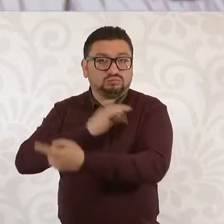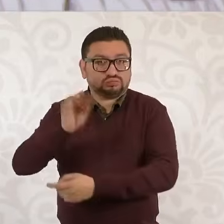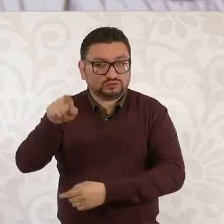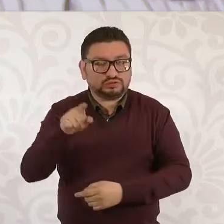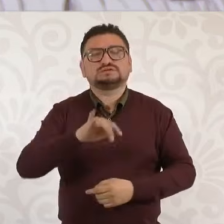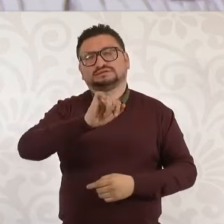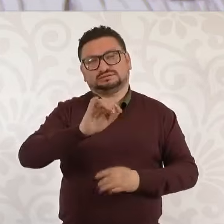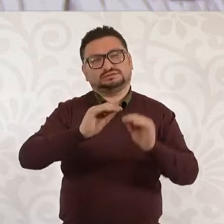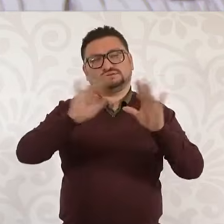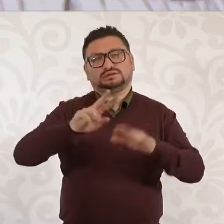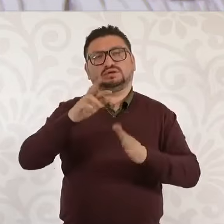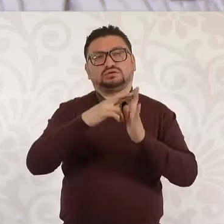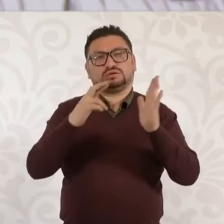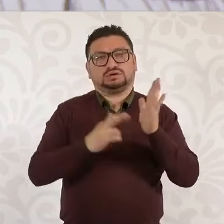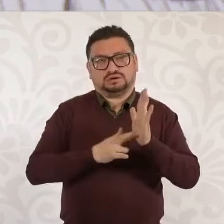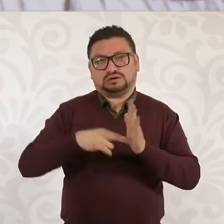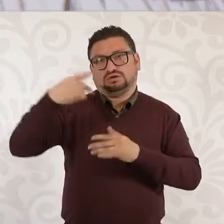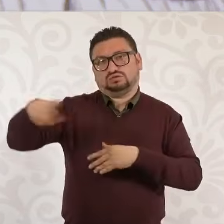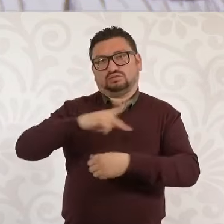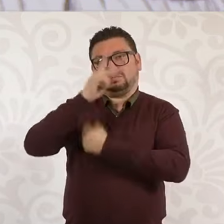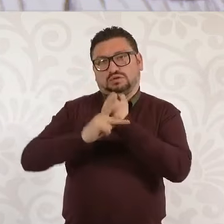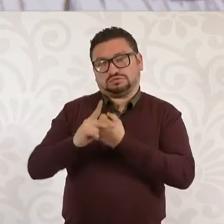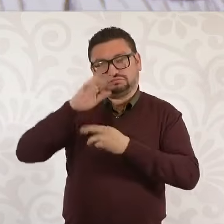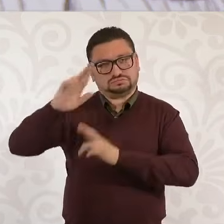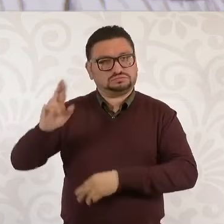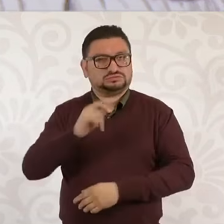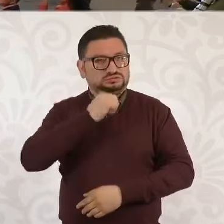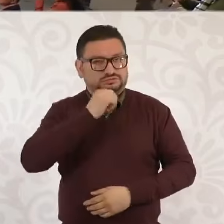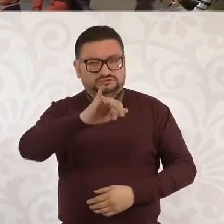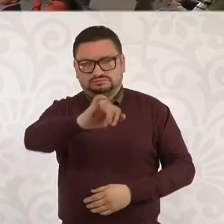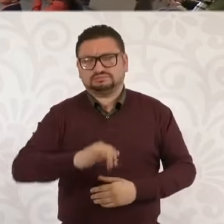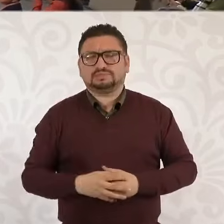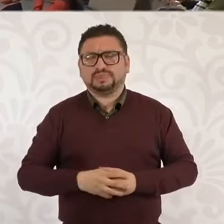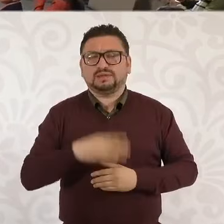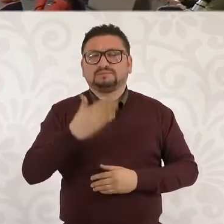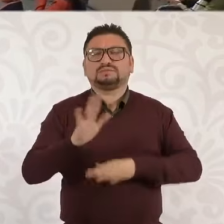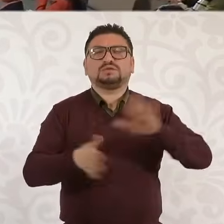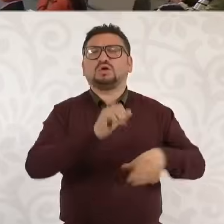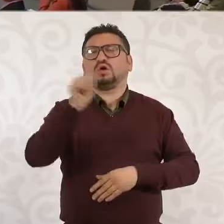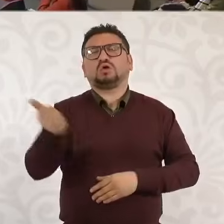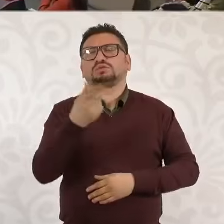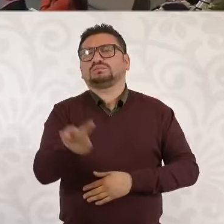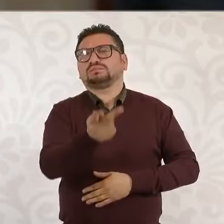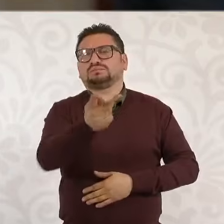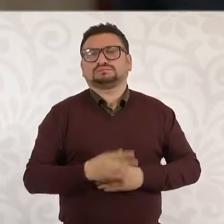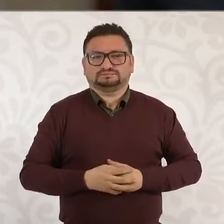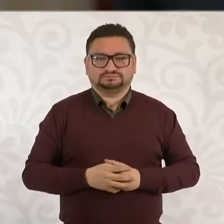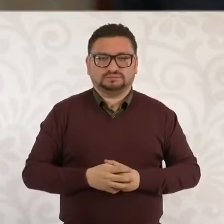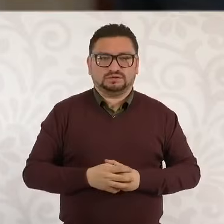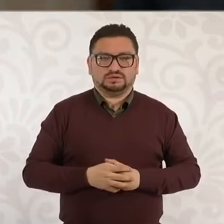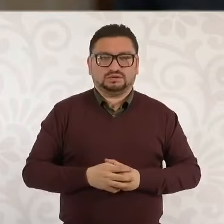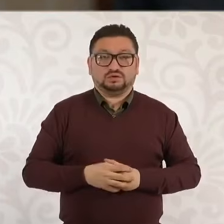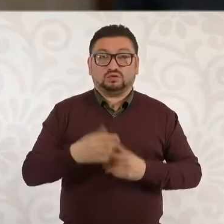las reglas evidentemente que guarde el país, ¿verdad? Pero sí. Otro de los puntos, Presidenta, que le quiero preguntar es sobre la pérdida de